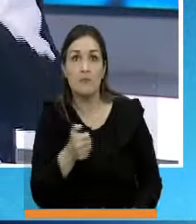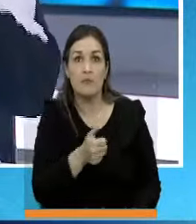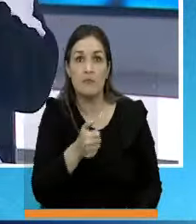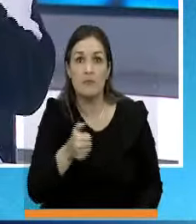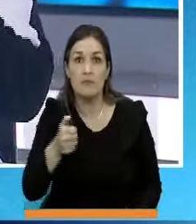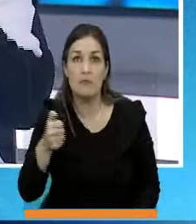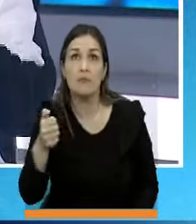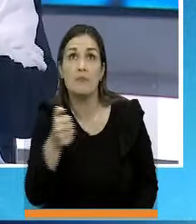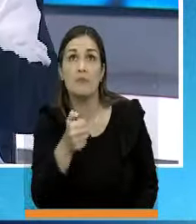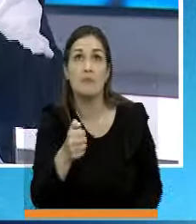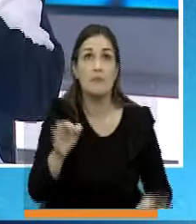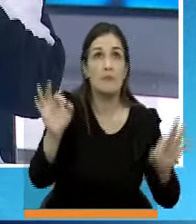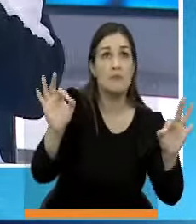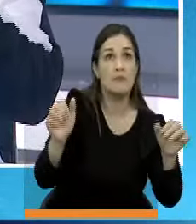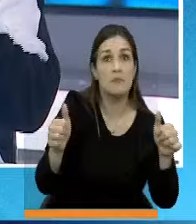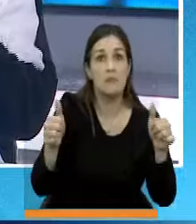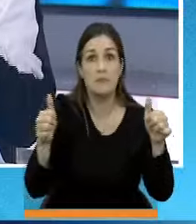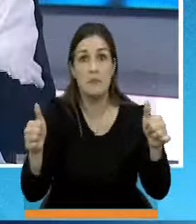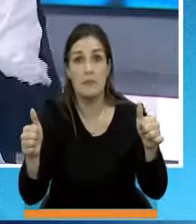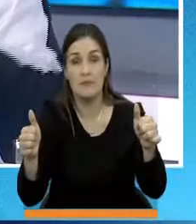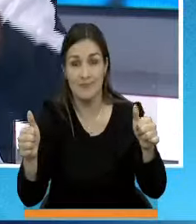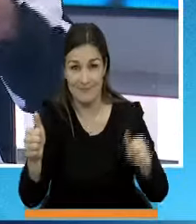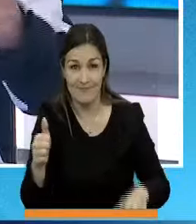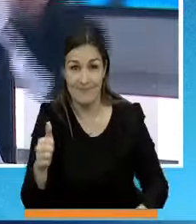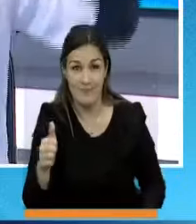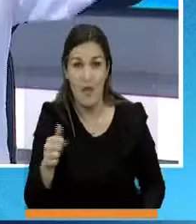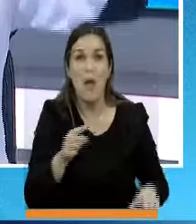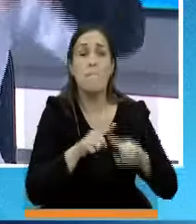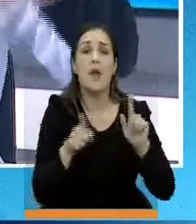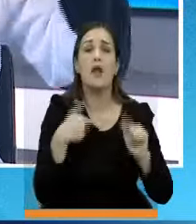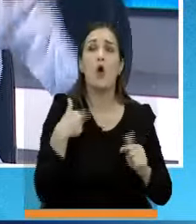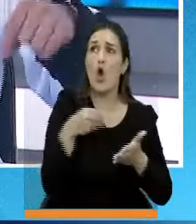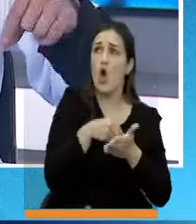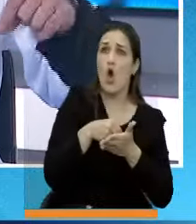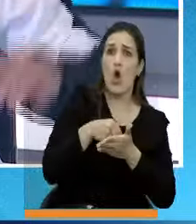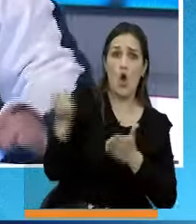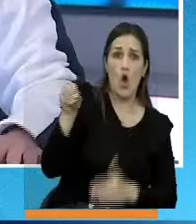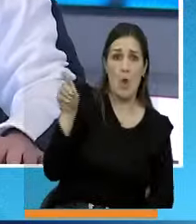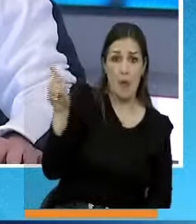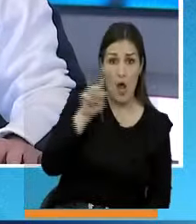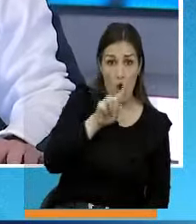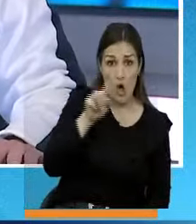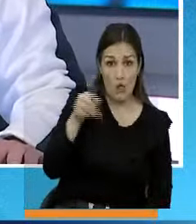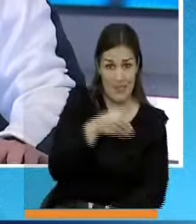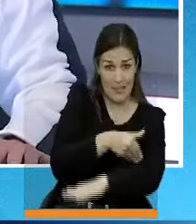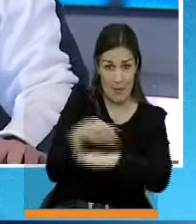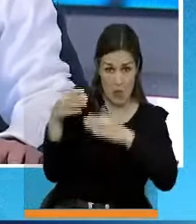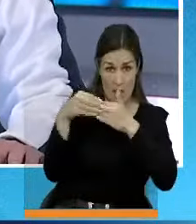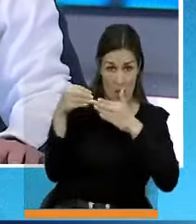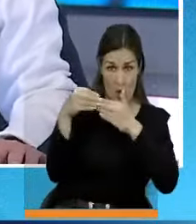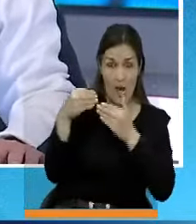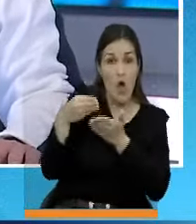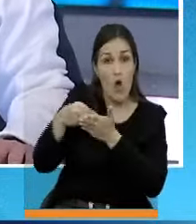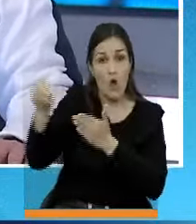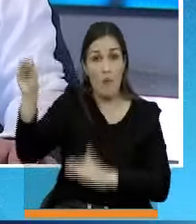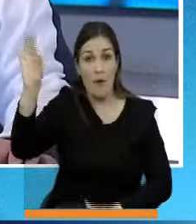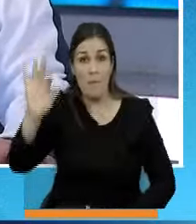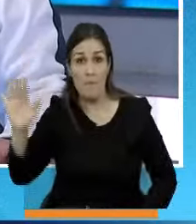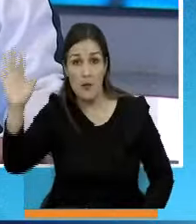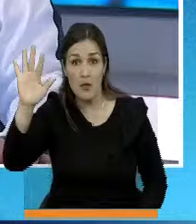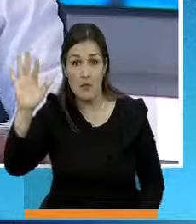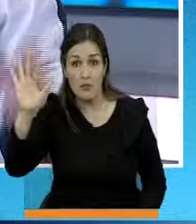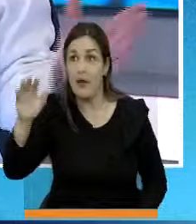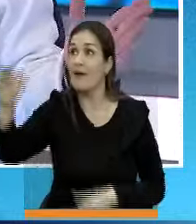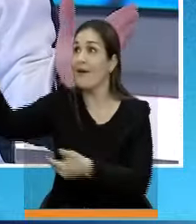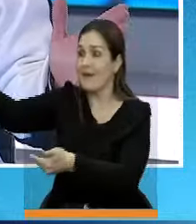dólares sin que no haya un acompañamiento, quien se entrena. Hoy en Colombia tenemos muy seguramente gente entrenada en el manejo